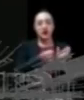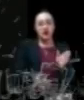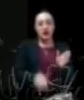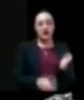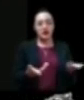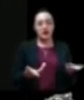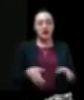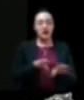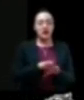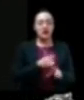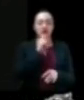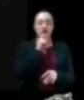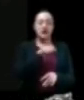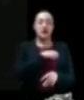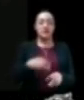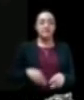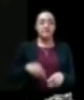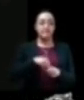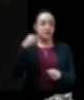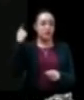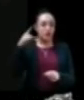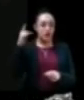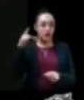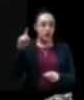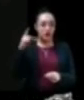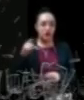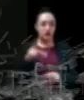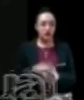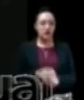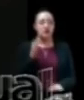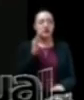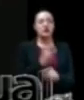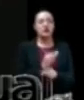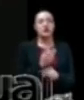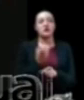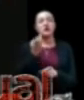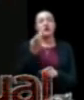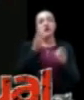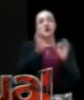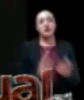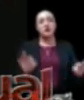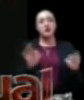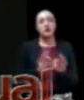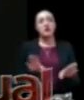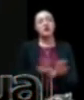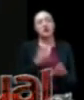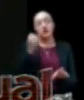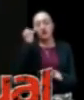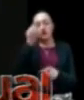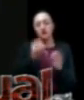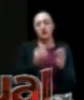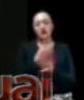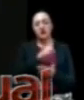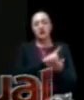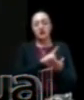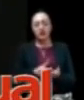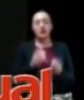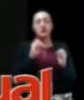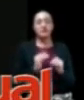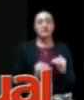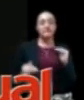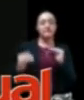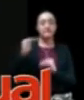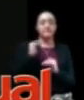como el Ayuntamiento de Puebla. Es cuestionable la intención de crear nuevos derechos o generar aumentos en